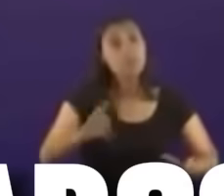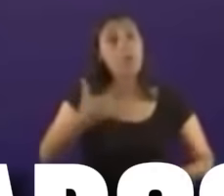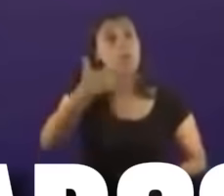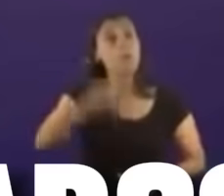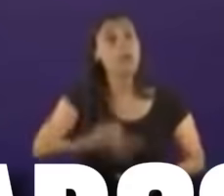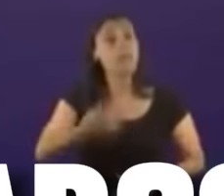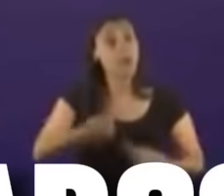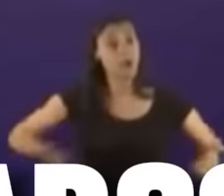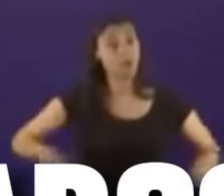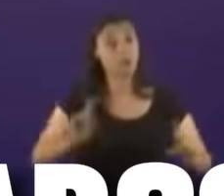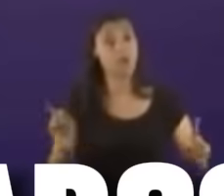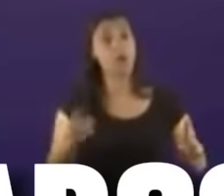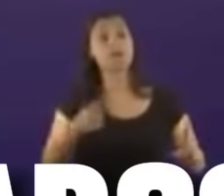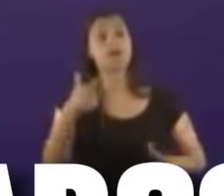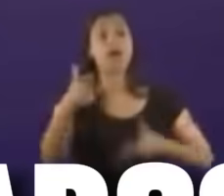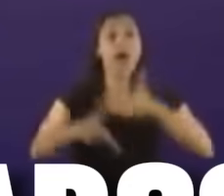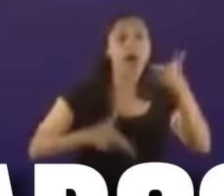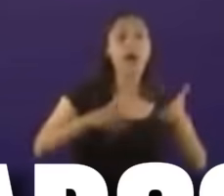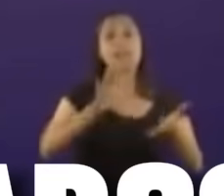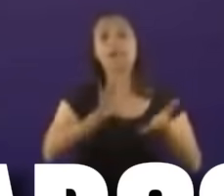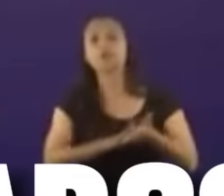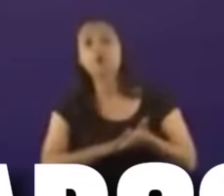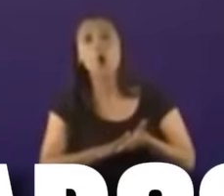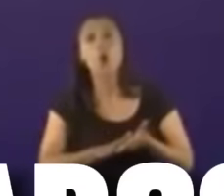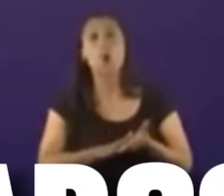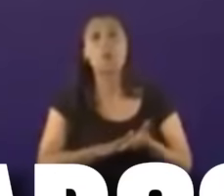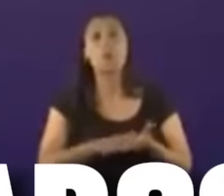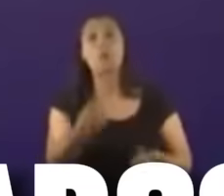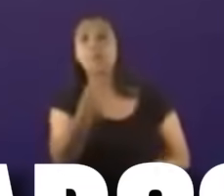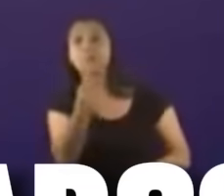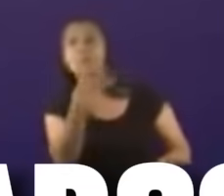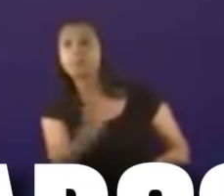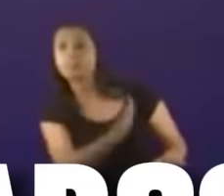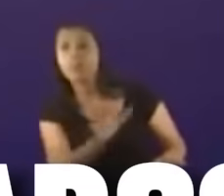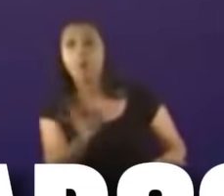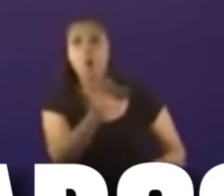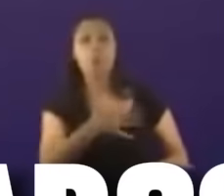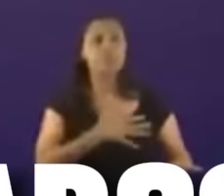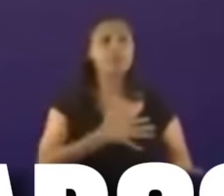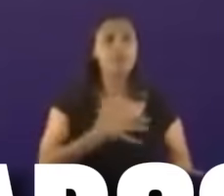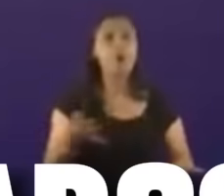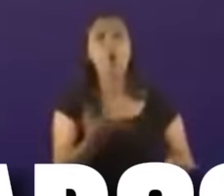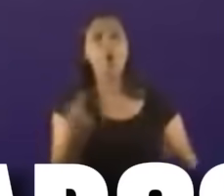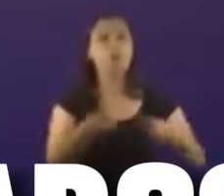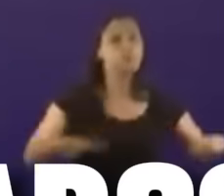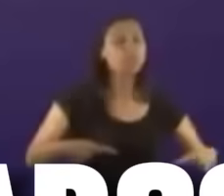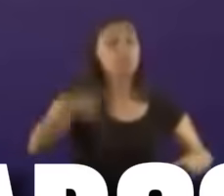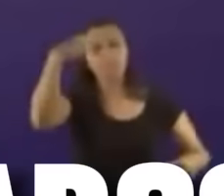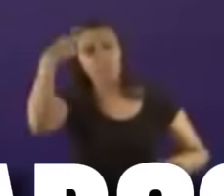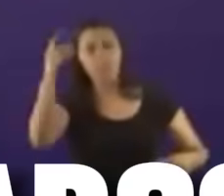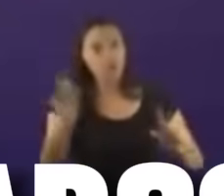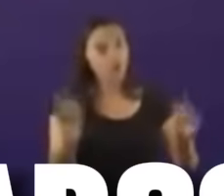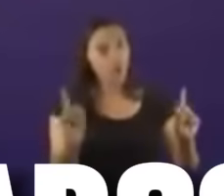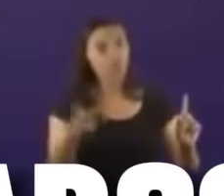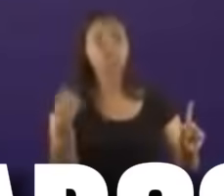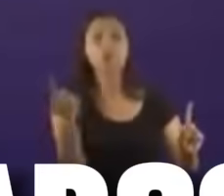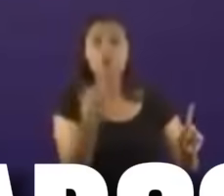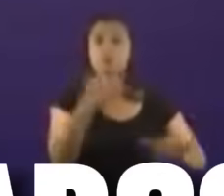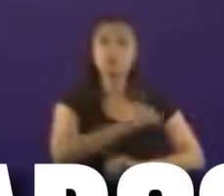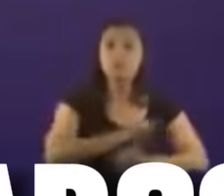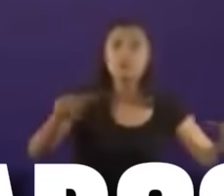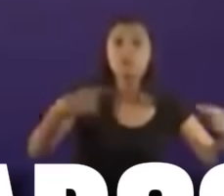hechos ciertos. No hablamos ni sobre especulaciones ni sobre buenos deseos que no tengan un